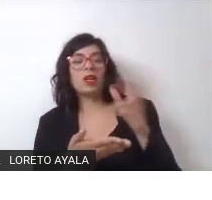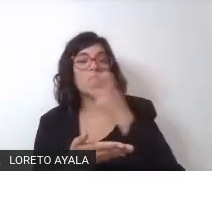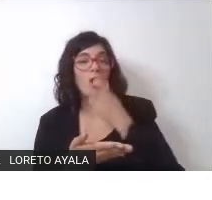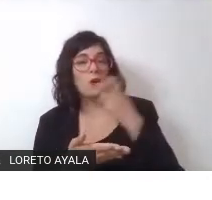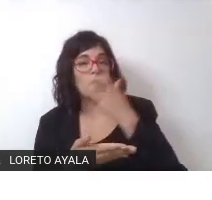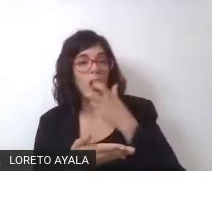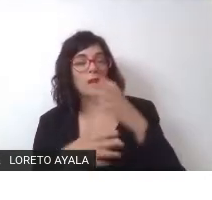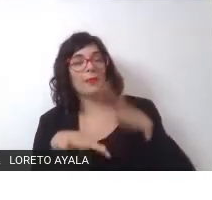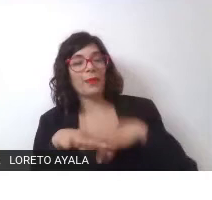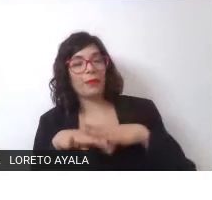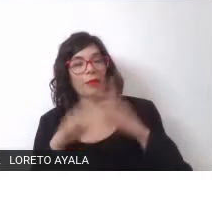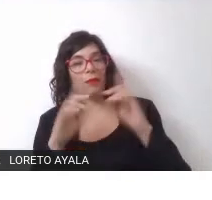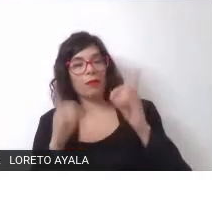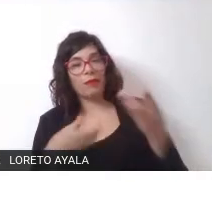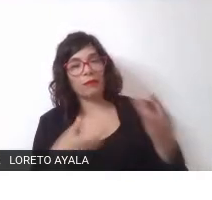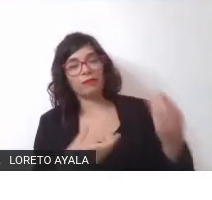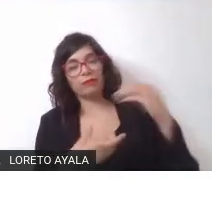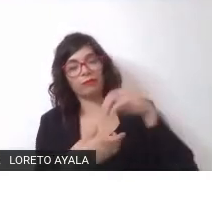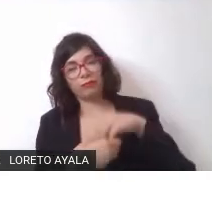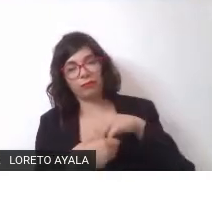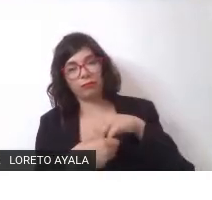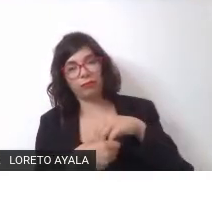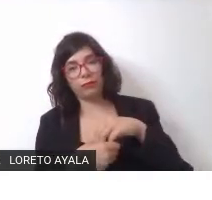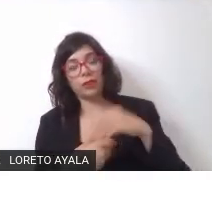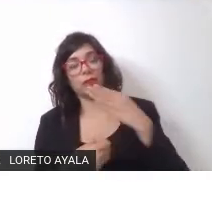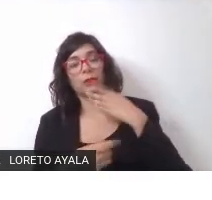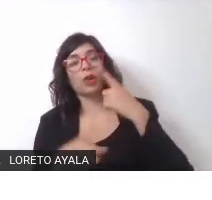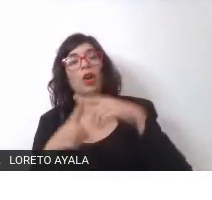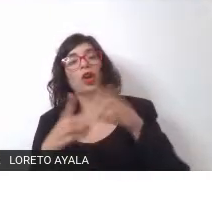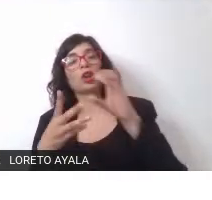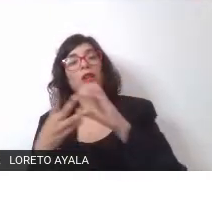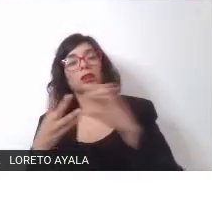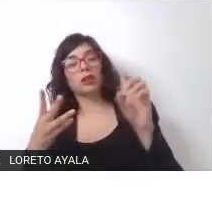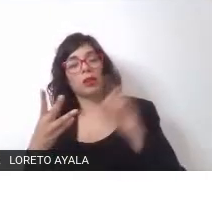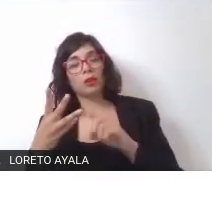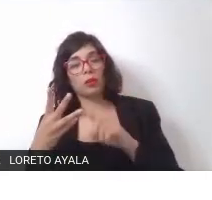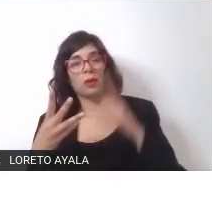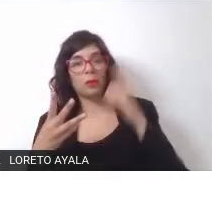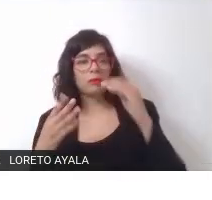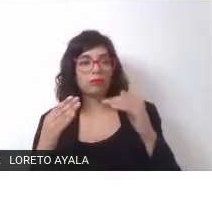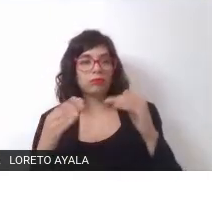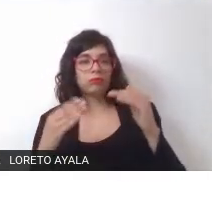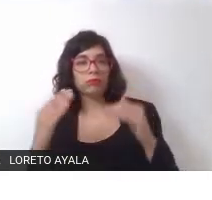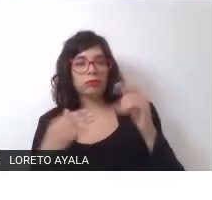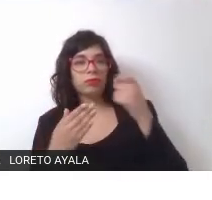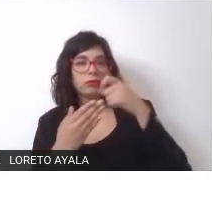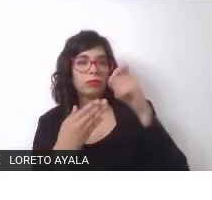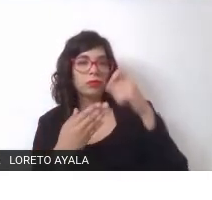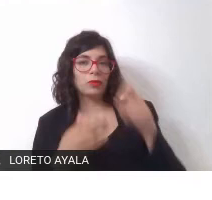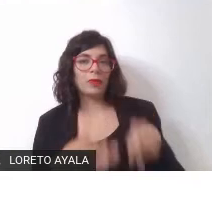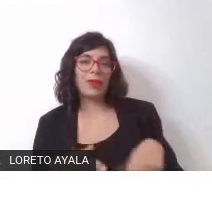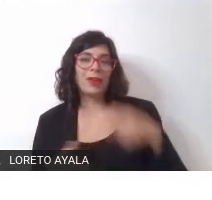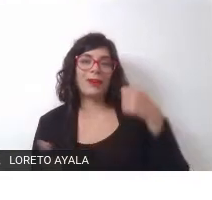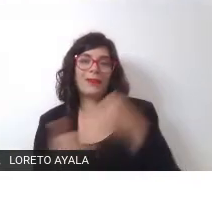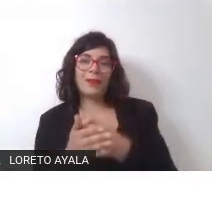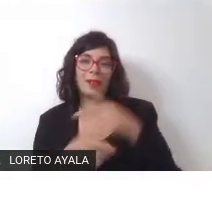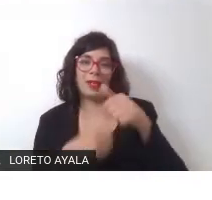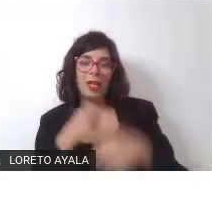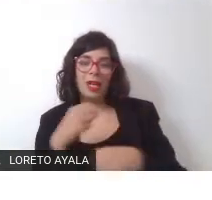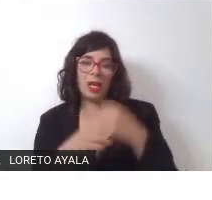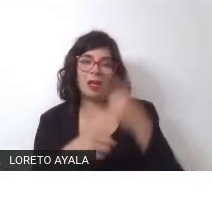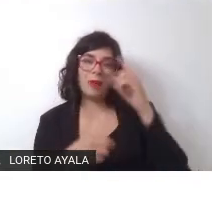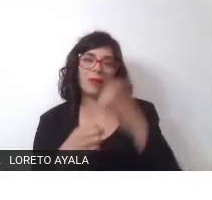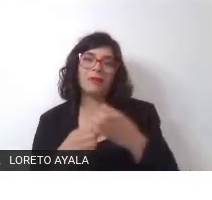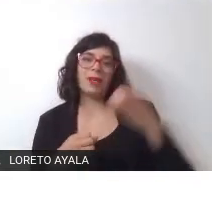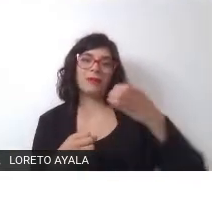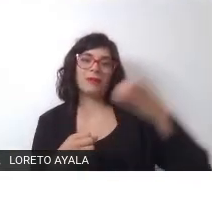y que tenemos que agregar otra asignatura más para poder calificar a los alumnos a fin de año y promover. Por lo tanto,